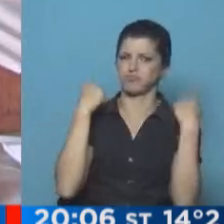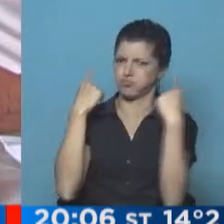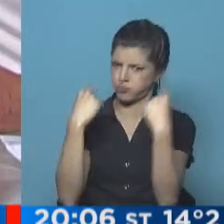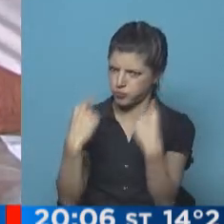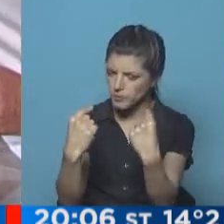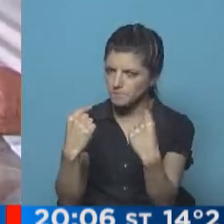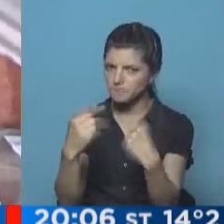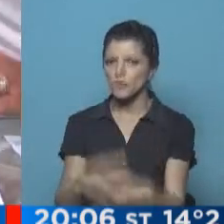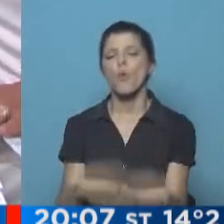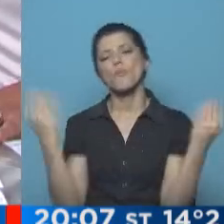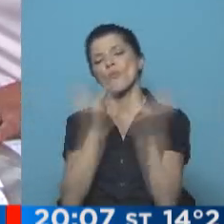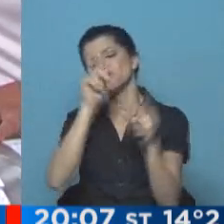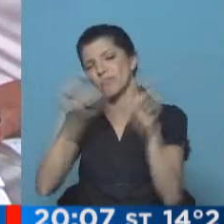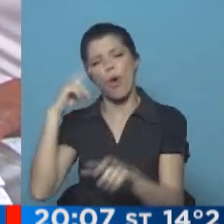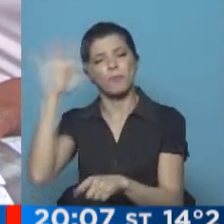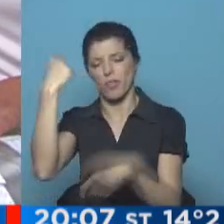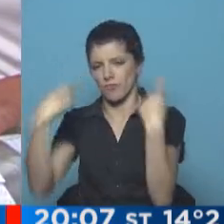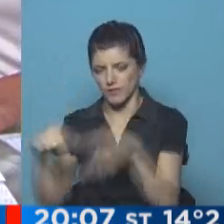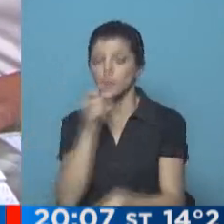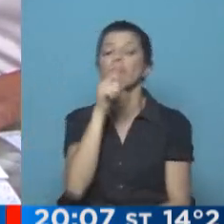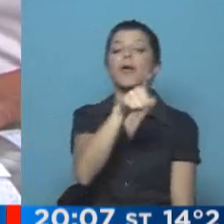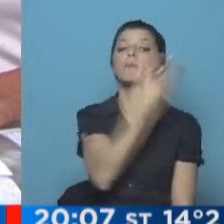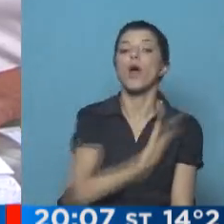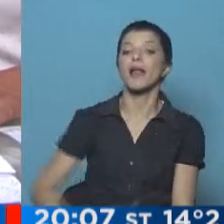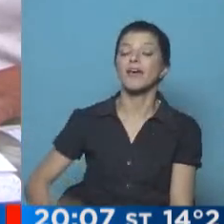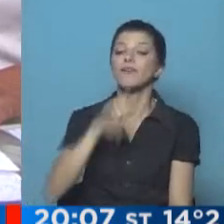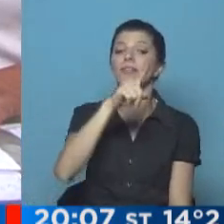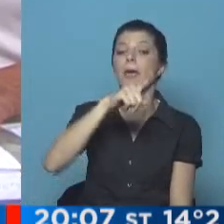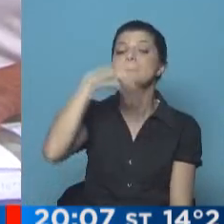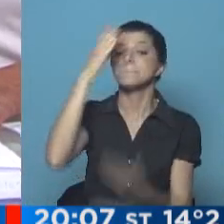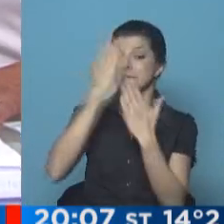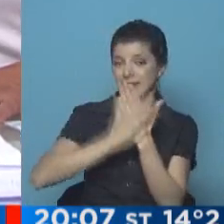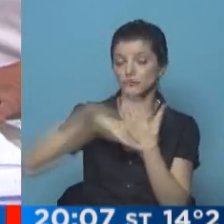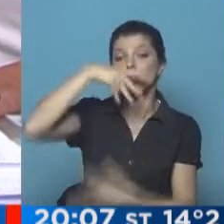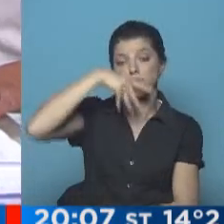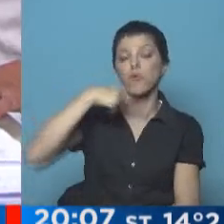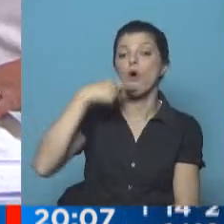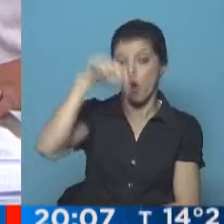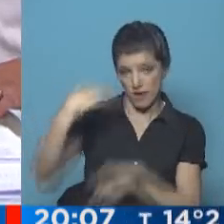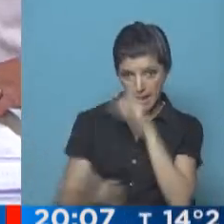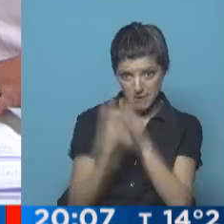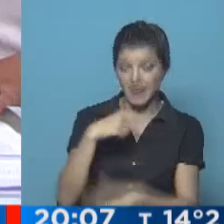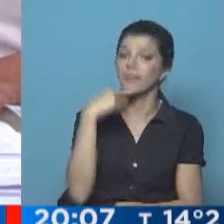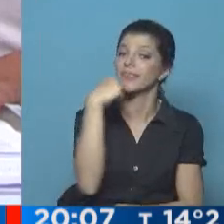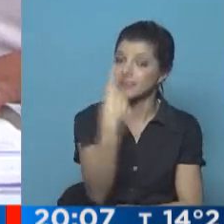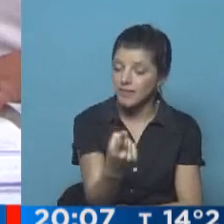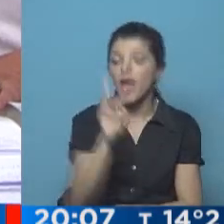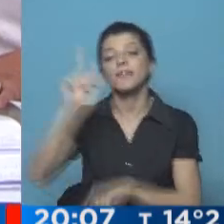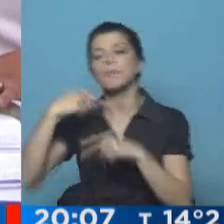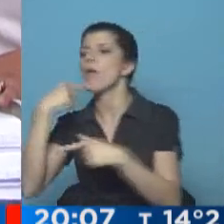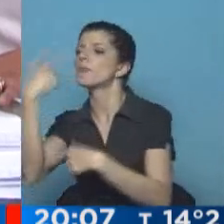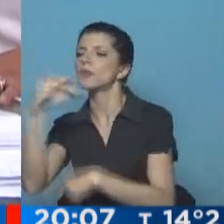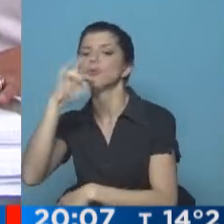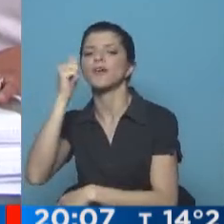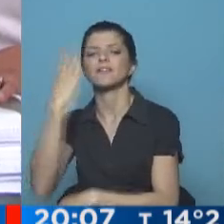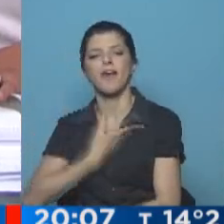cuestionamientos. Bueno, hay muchas repercusiones. Por ejemplo, a ver, esto decía el jefe de gabinete esta mañana. También le consultamos al ex integrante de la Corte Suprema de Justicia, el